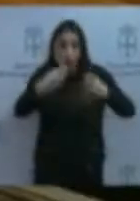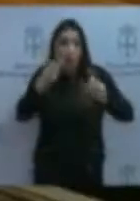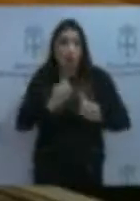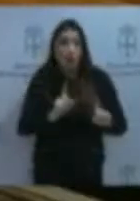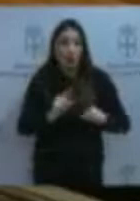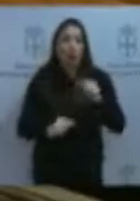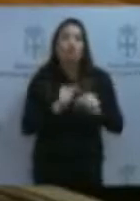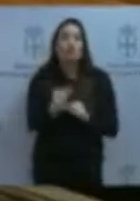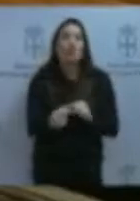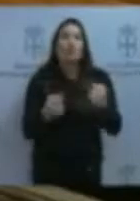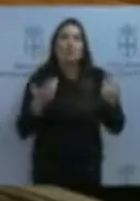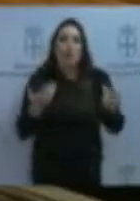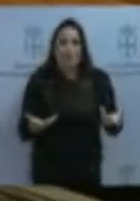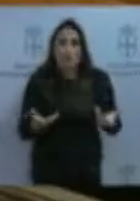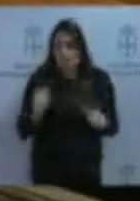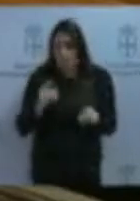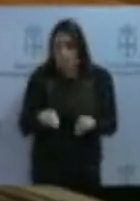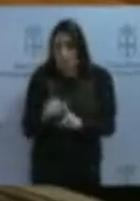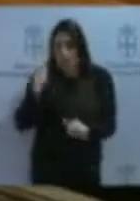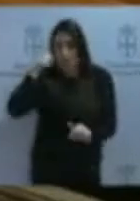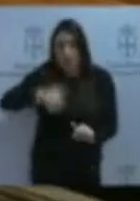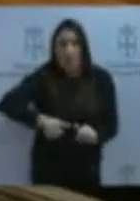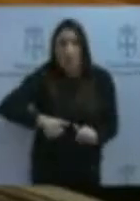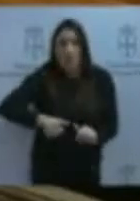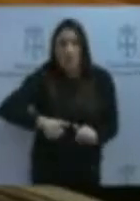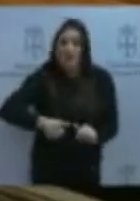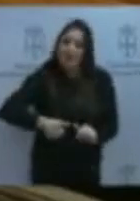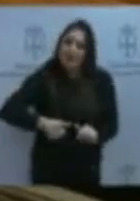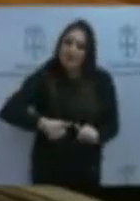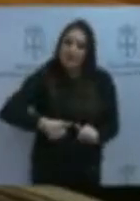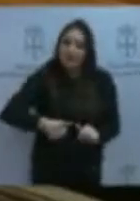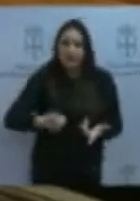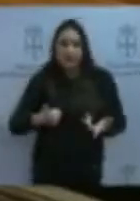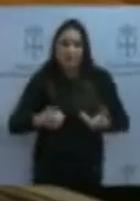sucede y lo que vino sucediendo hasta ahora es que hay arbitrariedad a